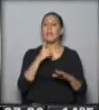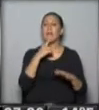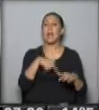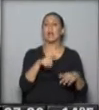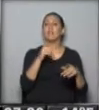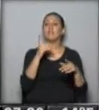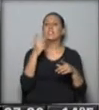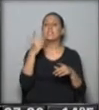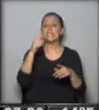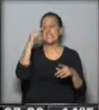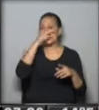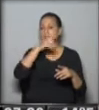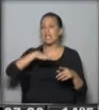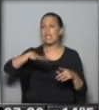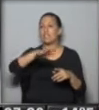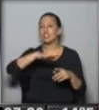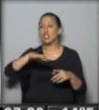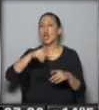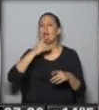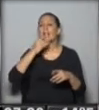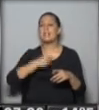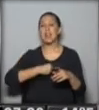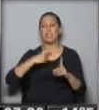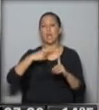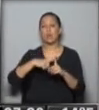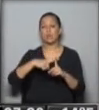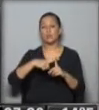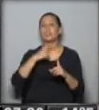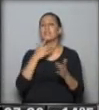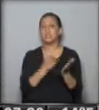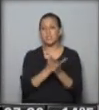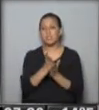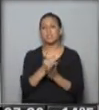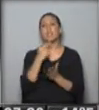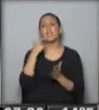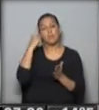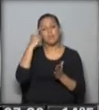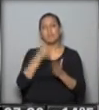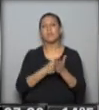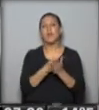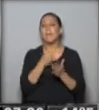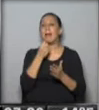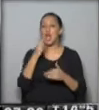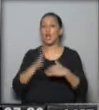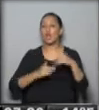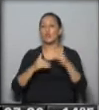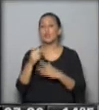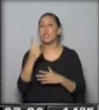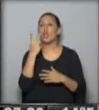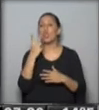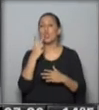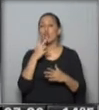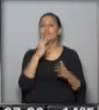7 municipios en la provincia de Santa Cruz, aseguró que sigue en marcha el llamado a licitación para la construcción de 2